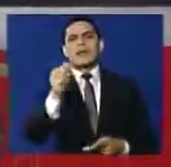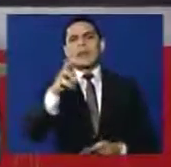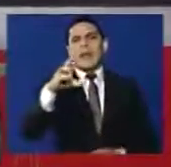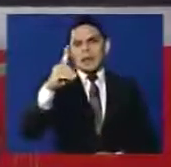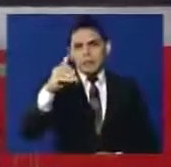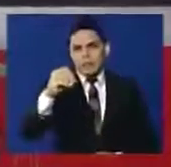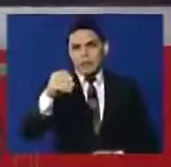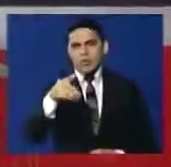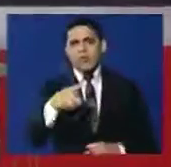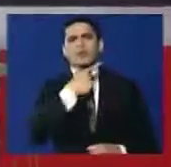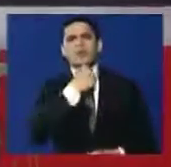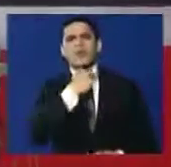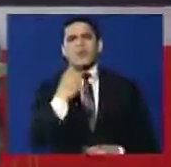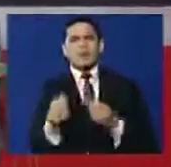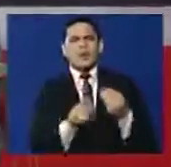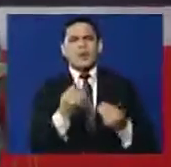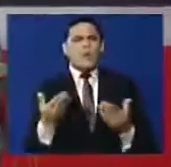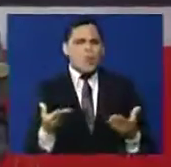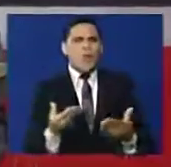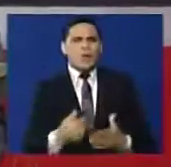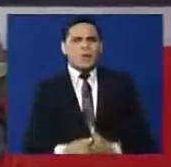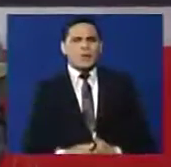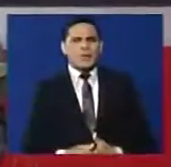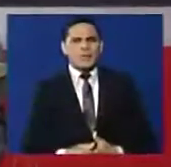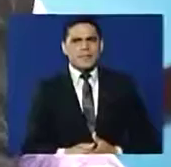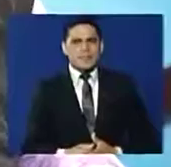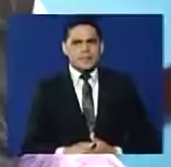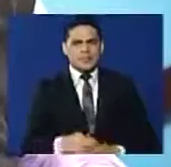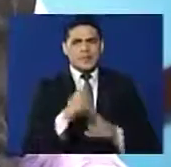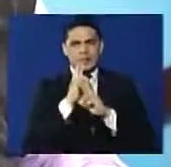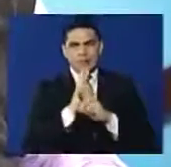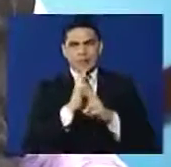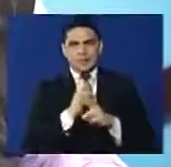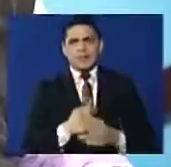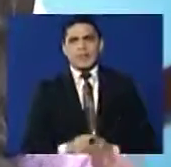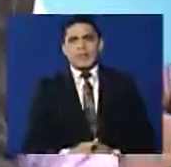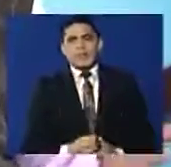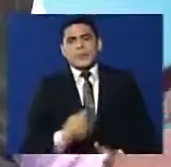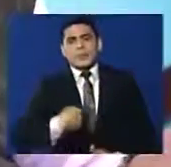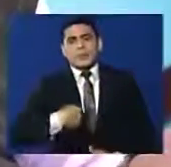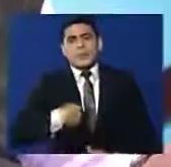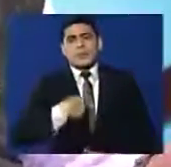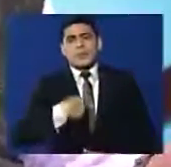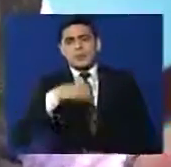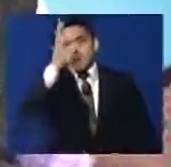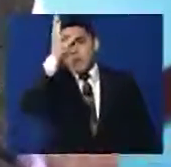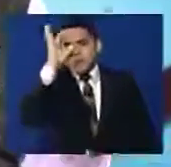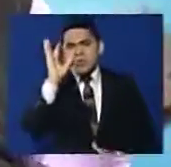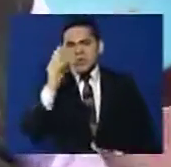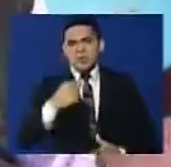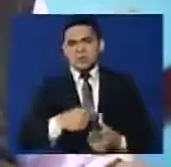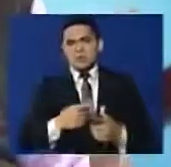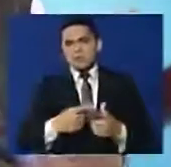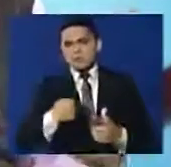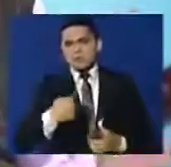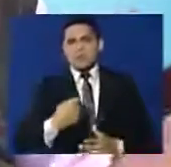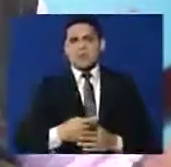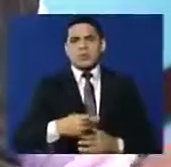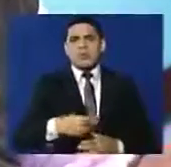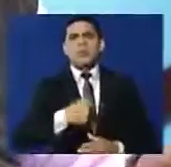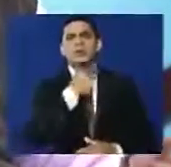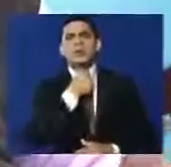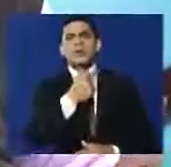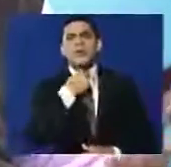vas por esa tendencia? ¿Te gusta esa tendencia? Mira, la verdad es que no sé dónde va a parar eso. Yo soy cantante, yo disfruto